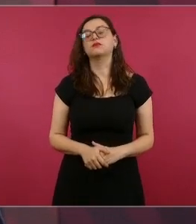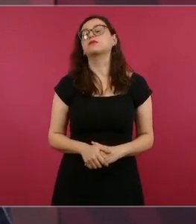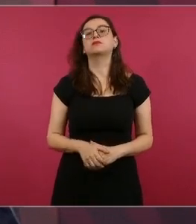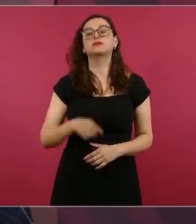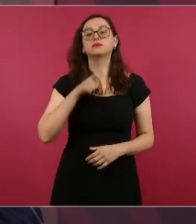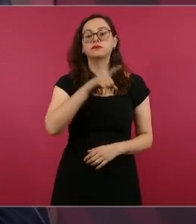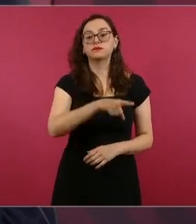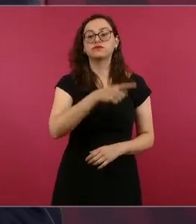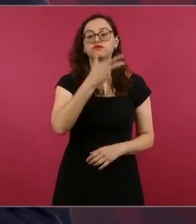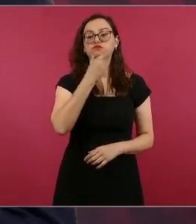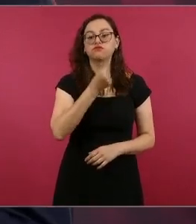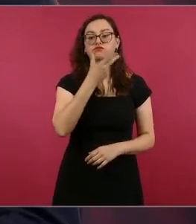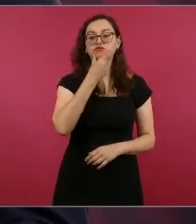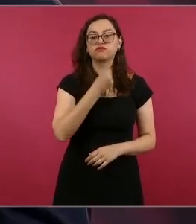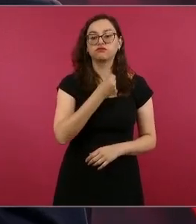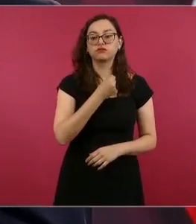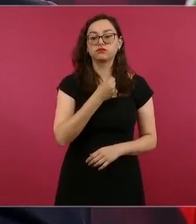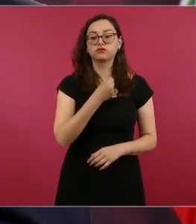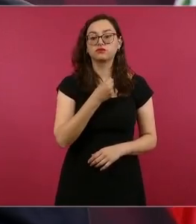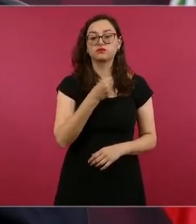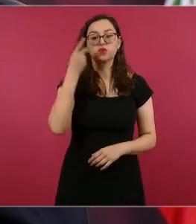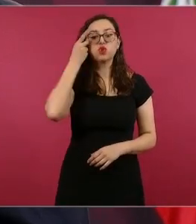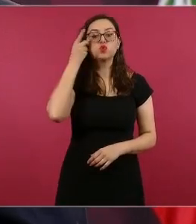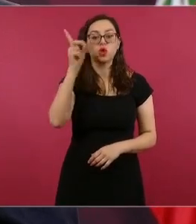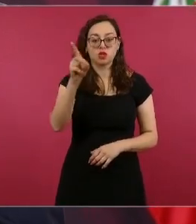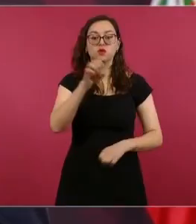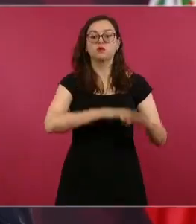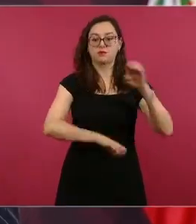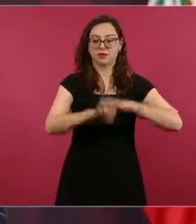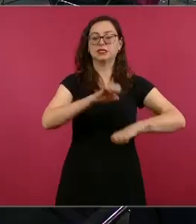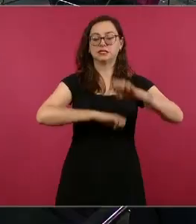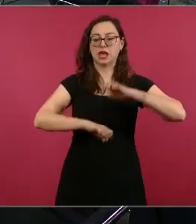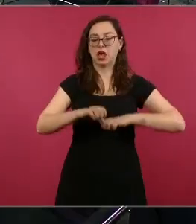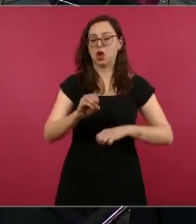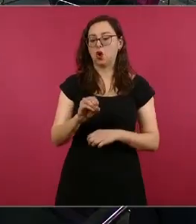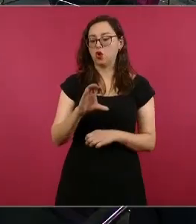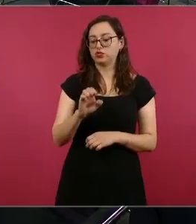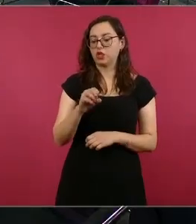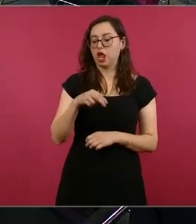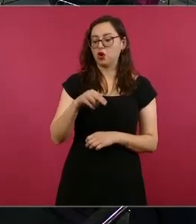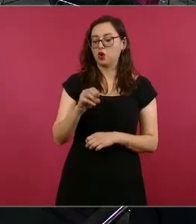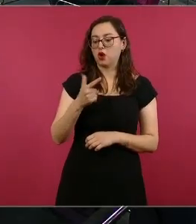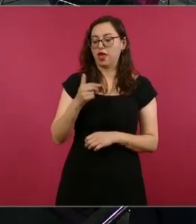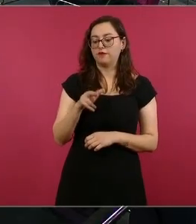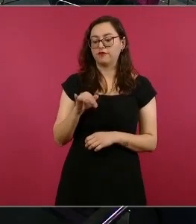tenía, sí, pues como costumbre,